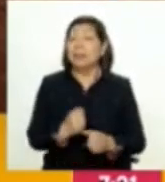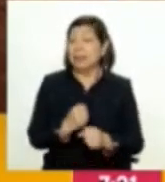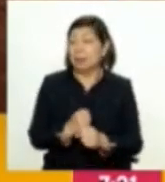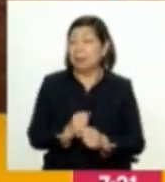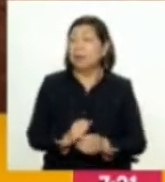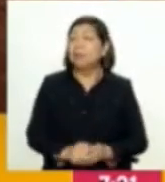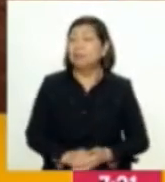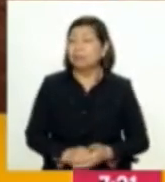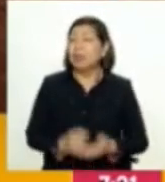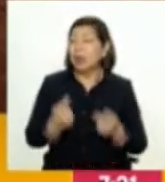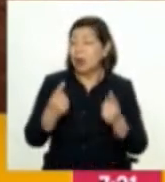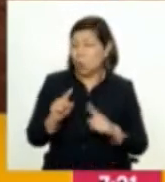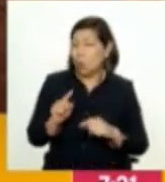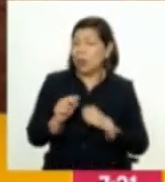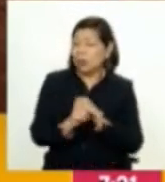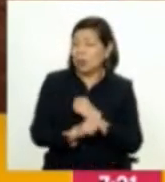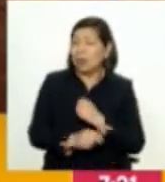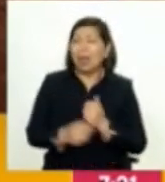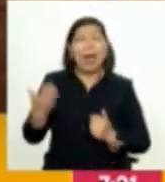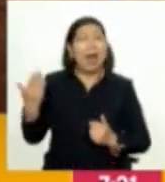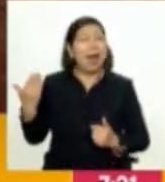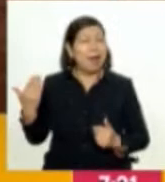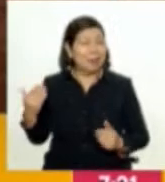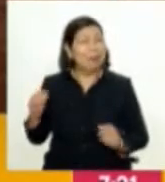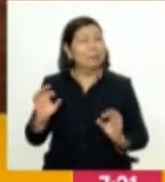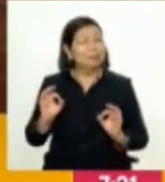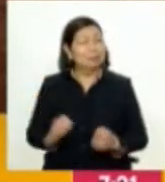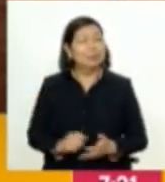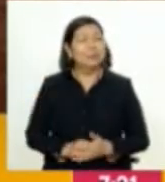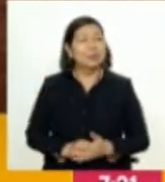Es cierto, el Acuerdo Nacional, recuerdo mucho en su momento,